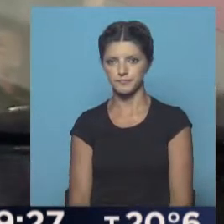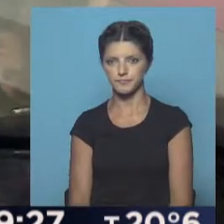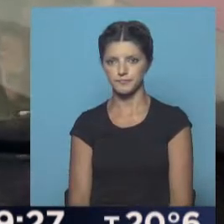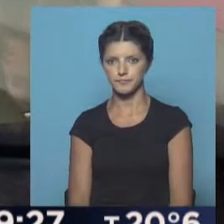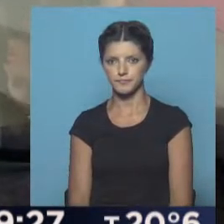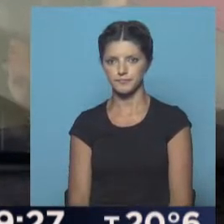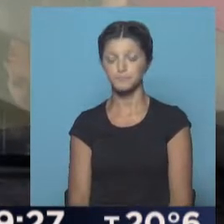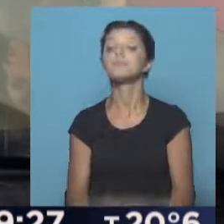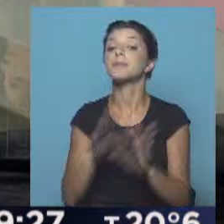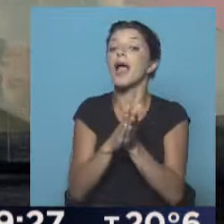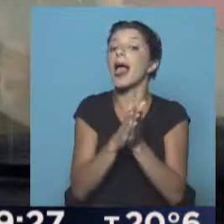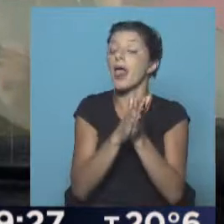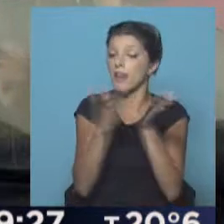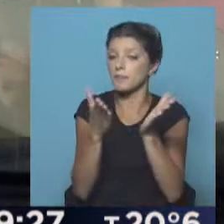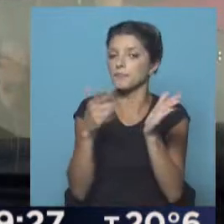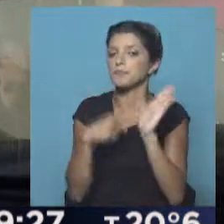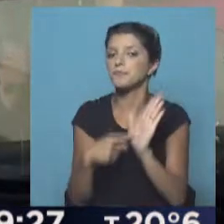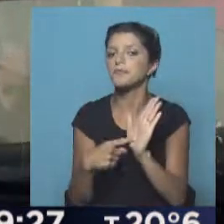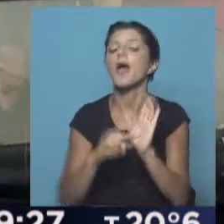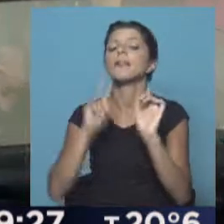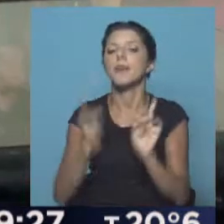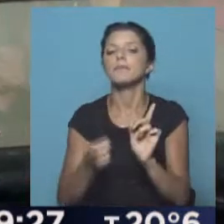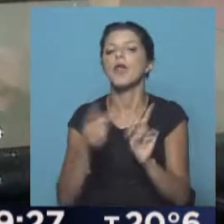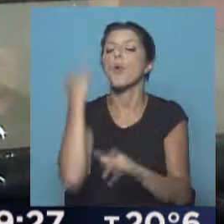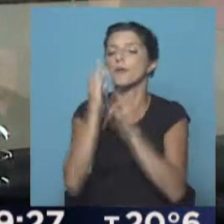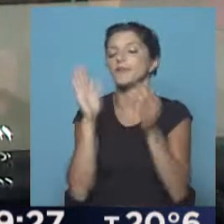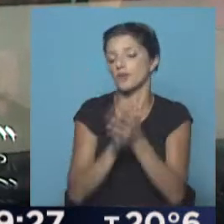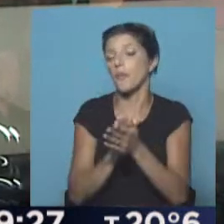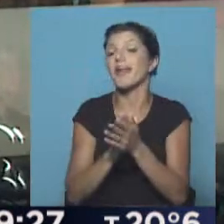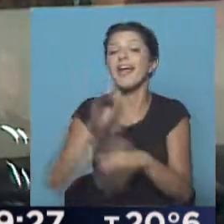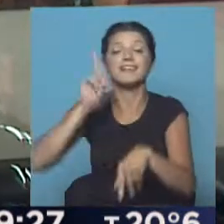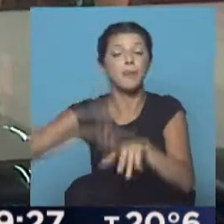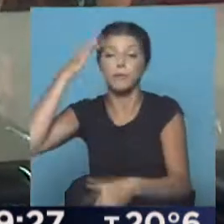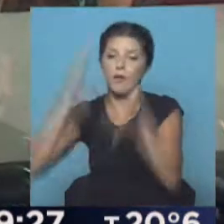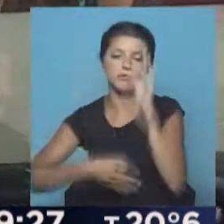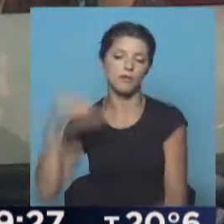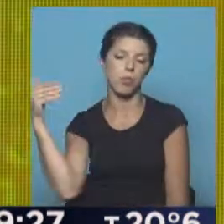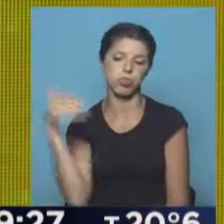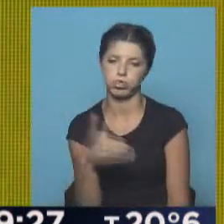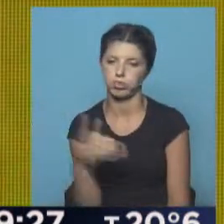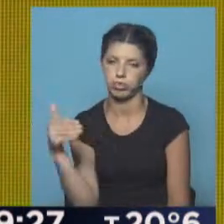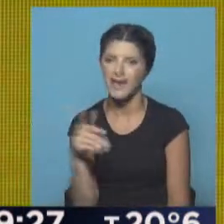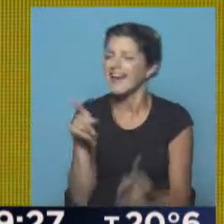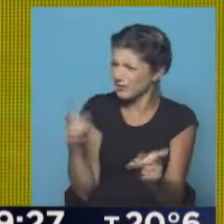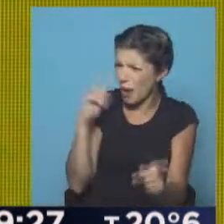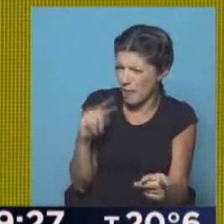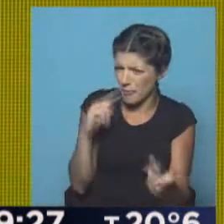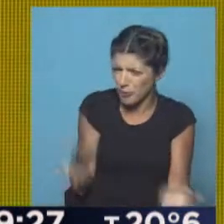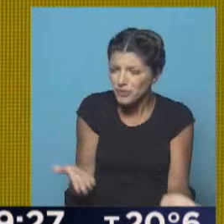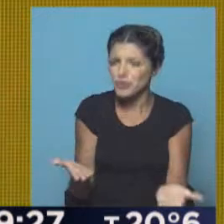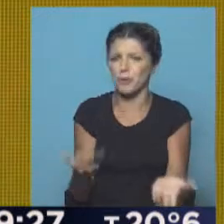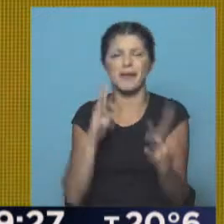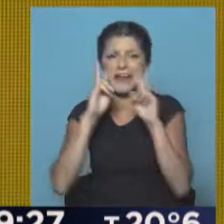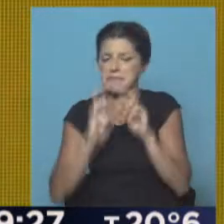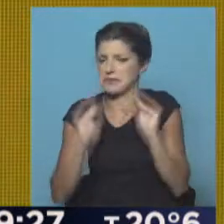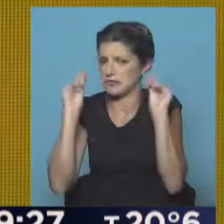El libro, como decíamos, habla mucho, entre otros temas, de la lentitud de la justicia. ¿La lentitud es a propósito, fiscal, para que las causas se caigan, para que